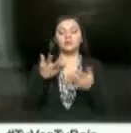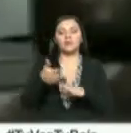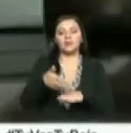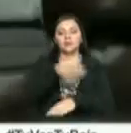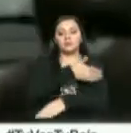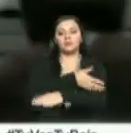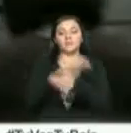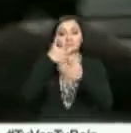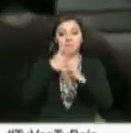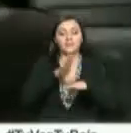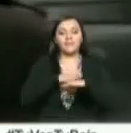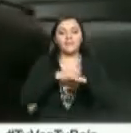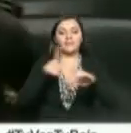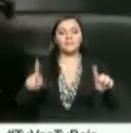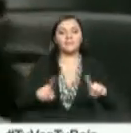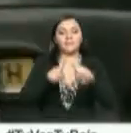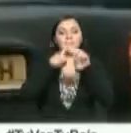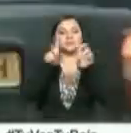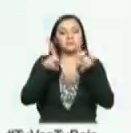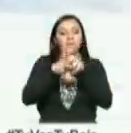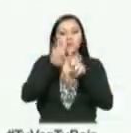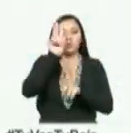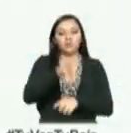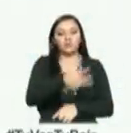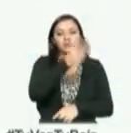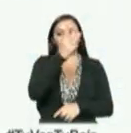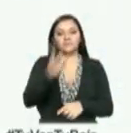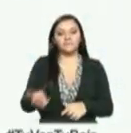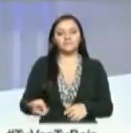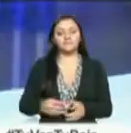antes. Es el caso de París, Roma o Londres.